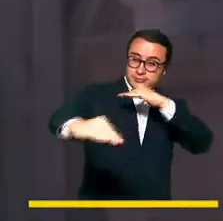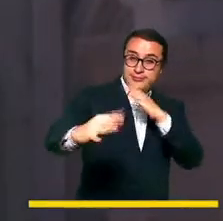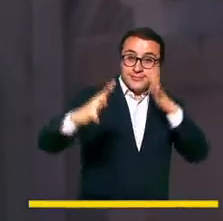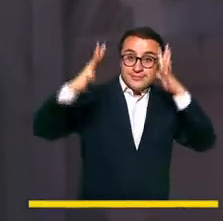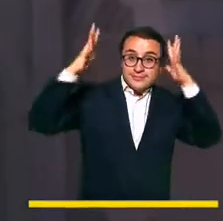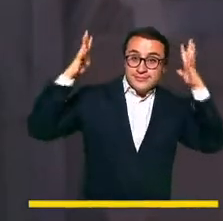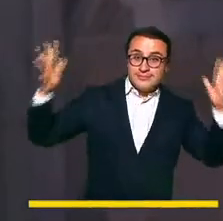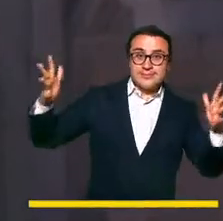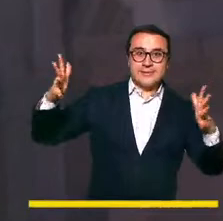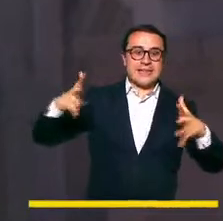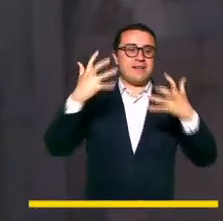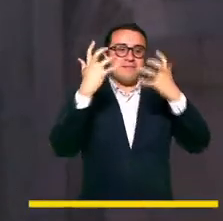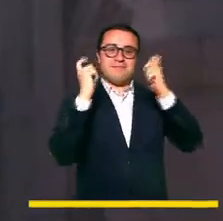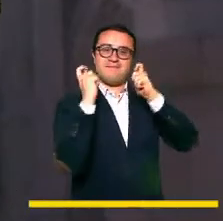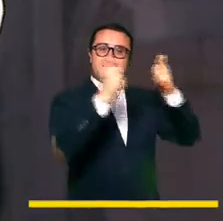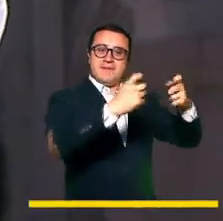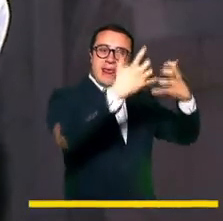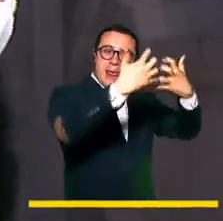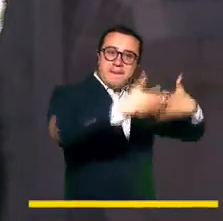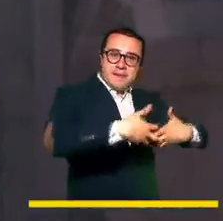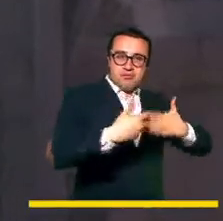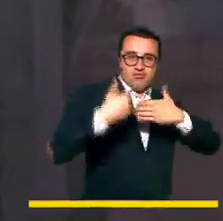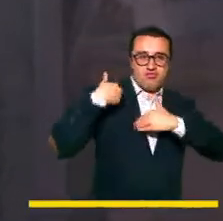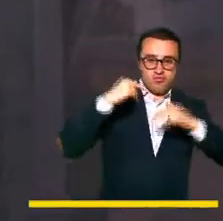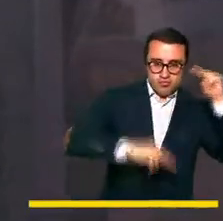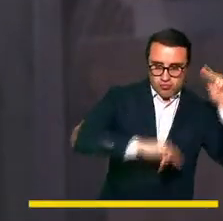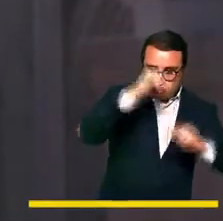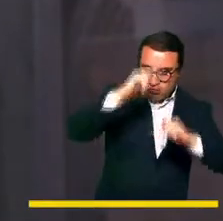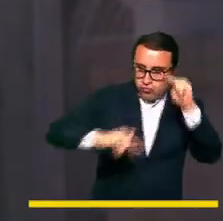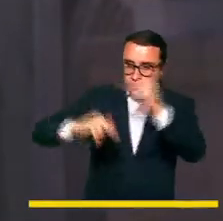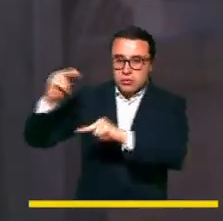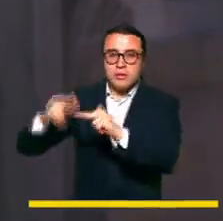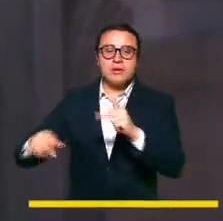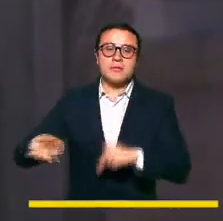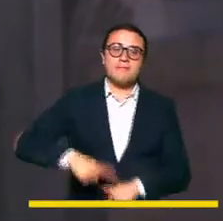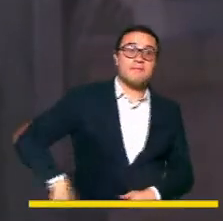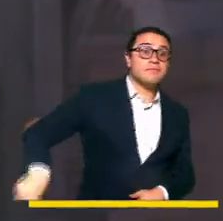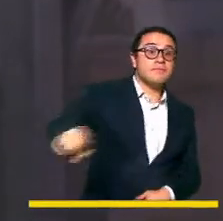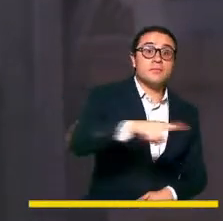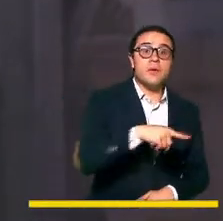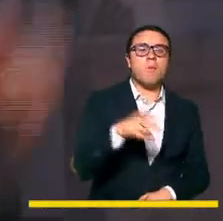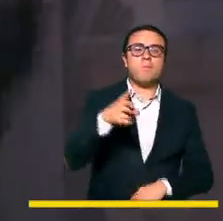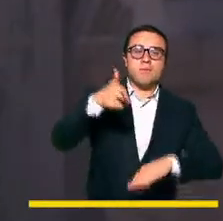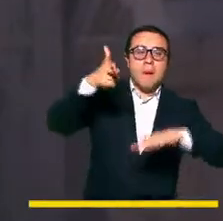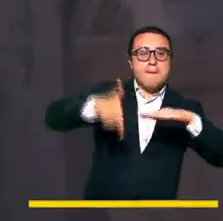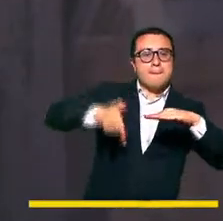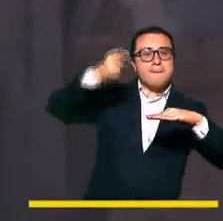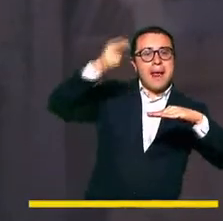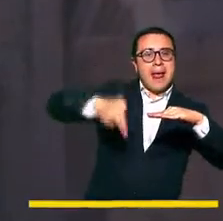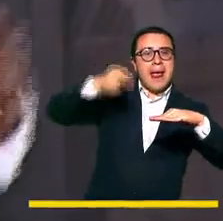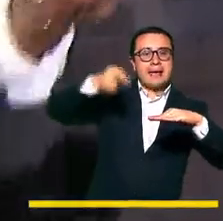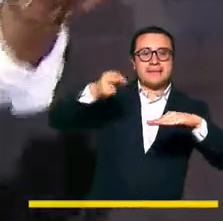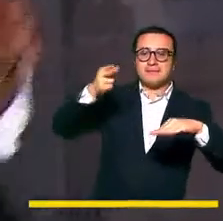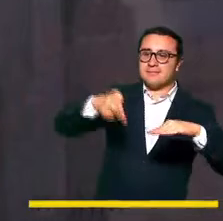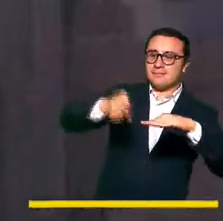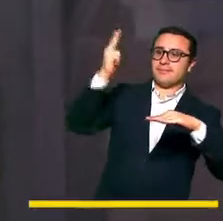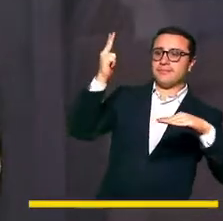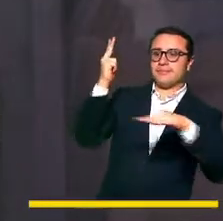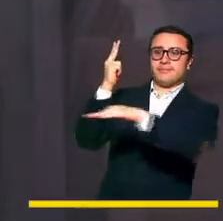viales. Tienen retenes. Retenes no se llama, sino peajes, que es parecido,